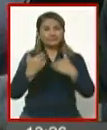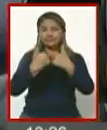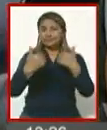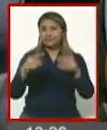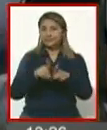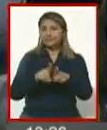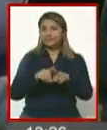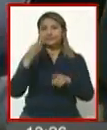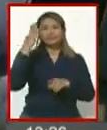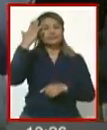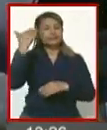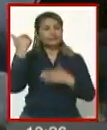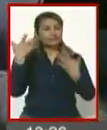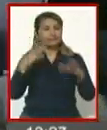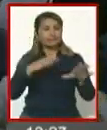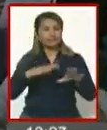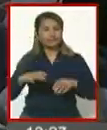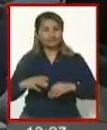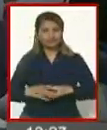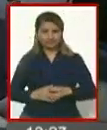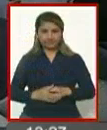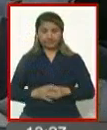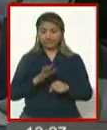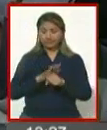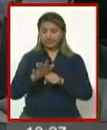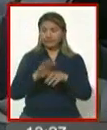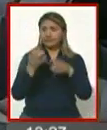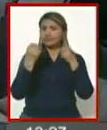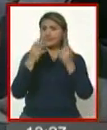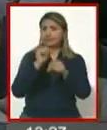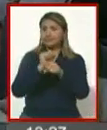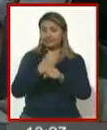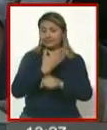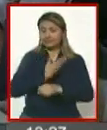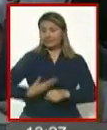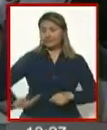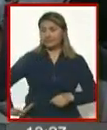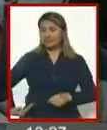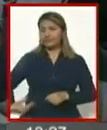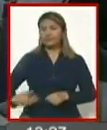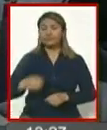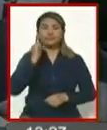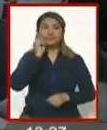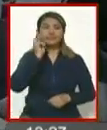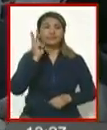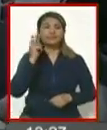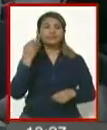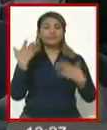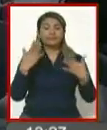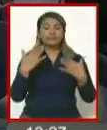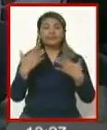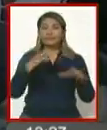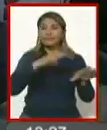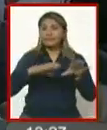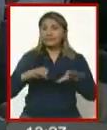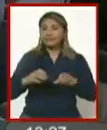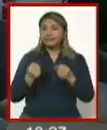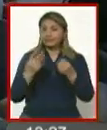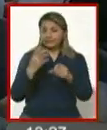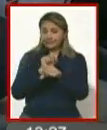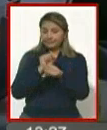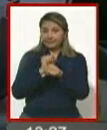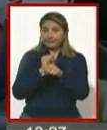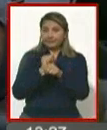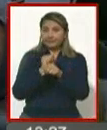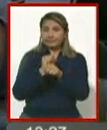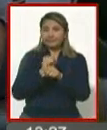hay que celebrar porque hemos hecho bastante gestión con el presidente Morales, hemos hecho gestión con